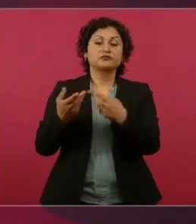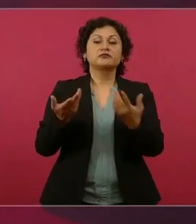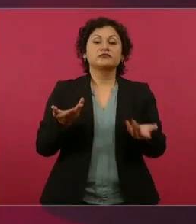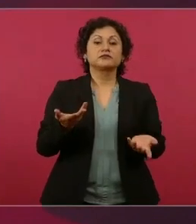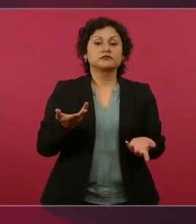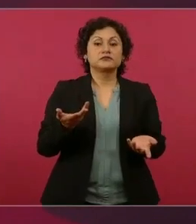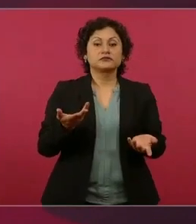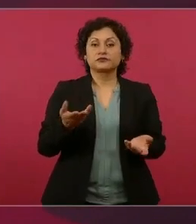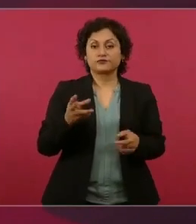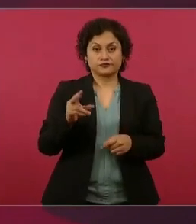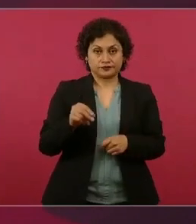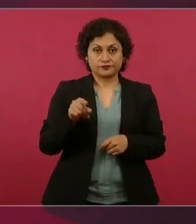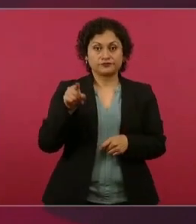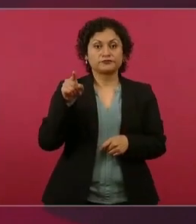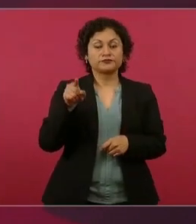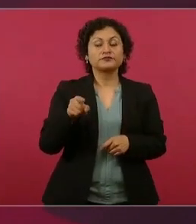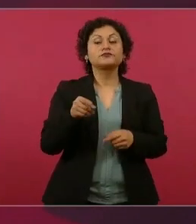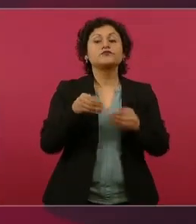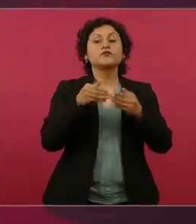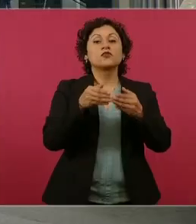en el puerto de Manzanillo,